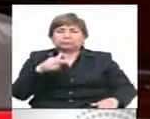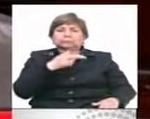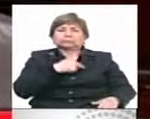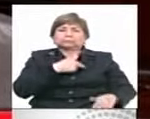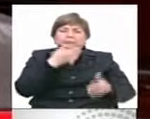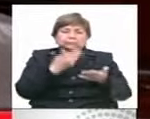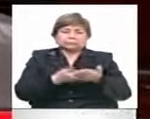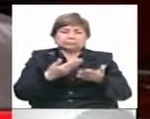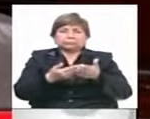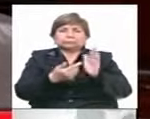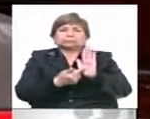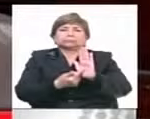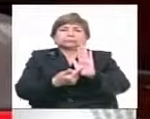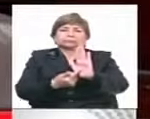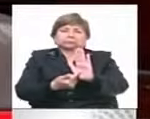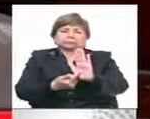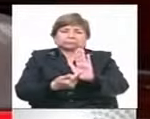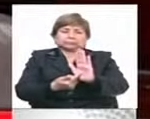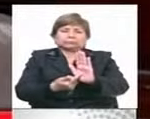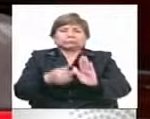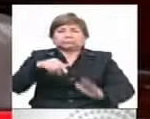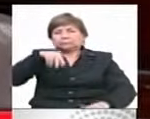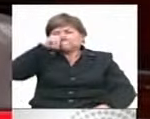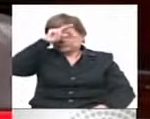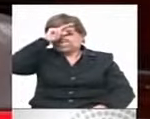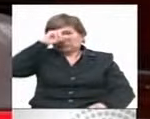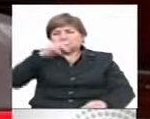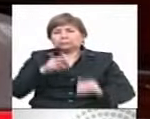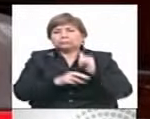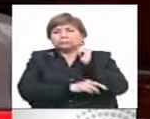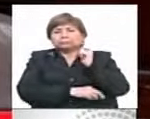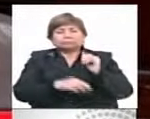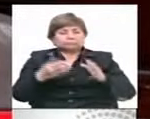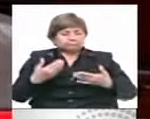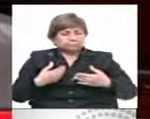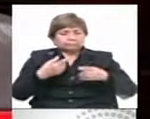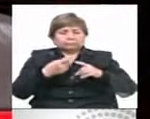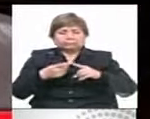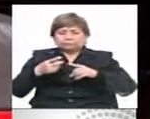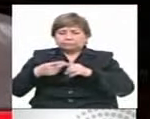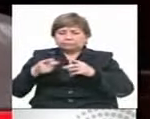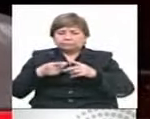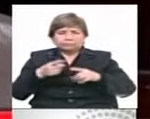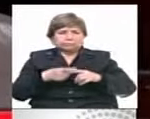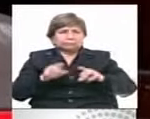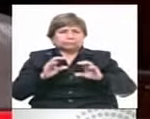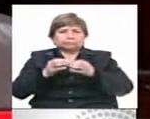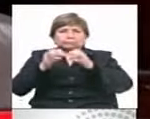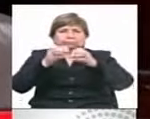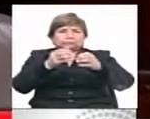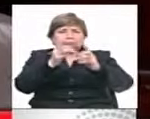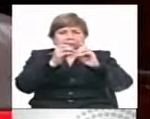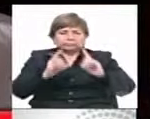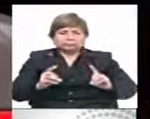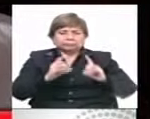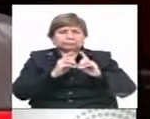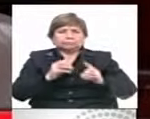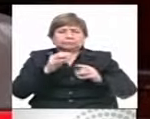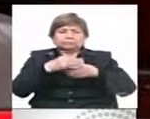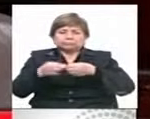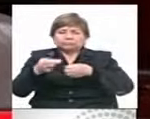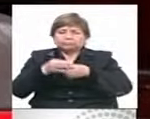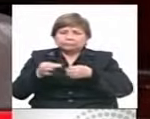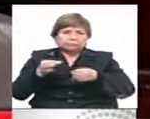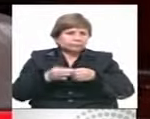hemos presentado al país en los diferentes distritos, comunidades,